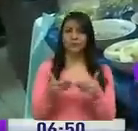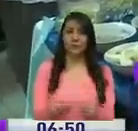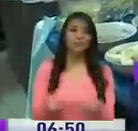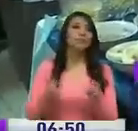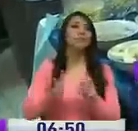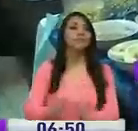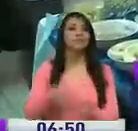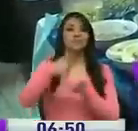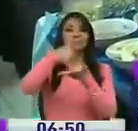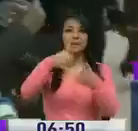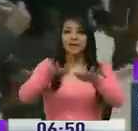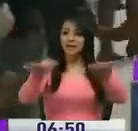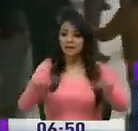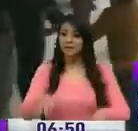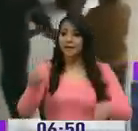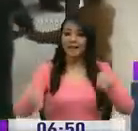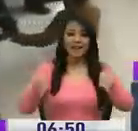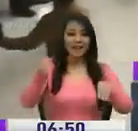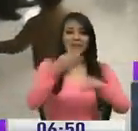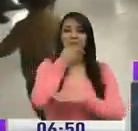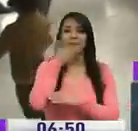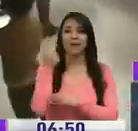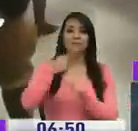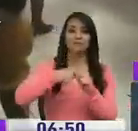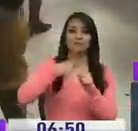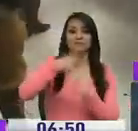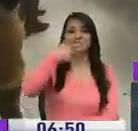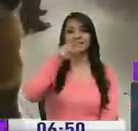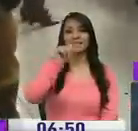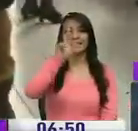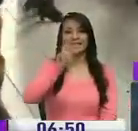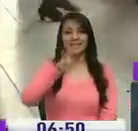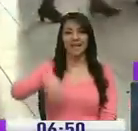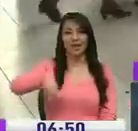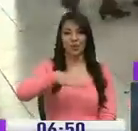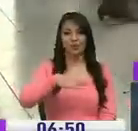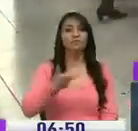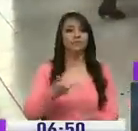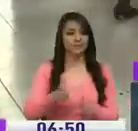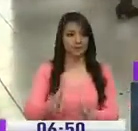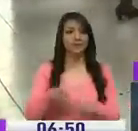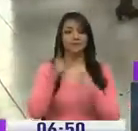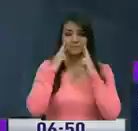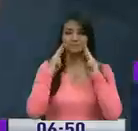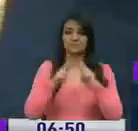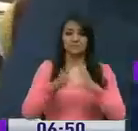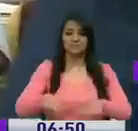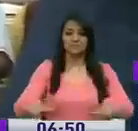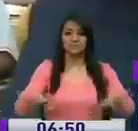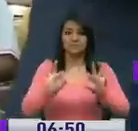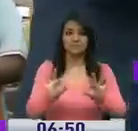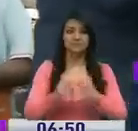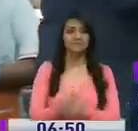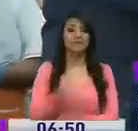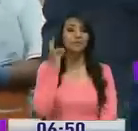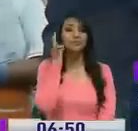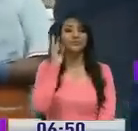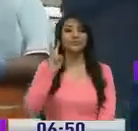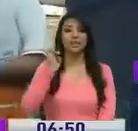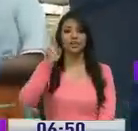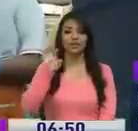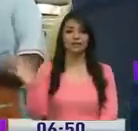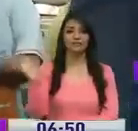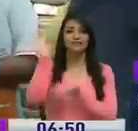al está mejor decorado el mercado de chiriyacu sed del concurso obtuvo este reconocimiento mientras Verónica Valenzuela